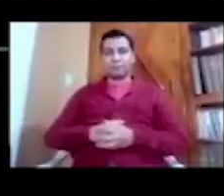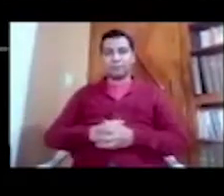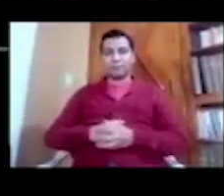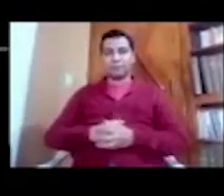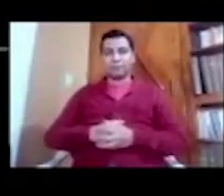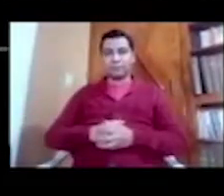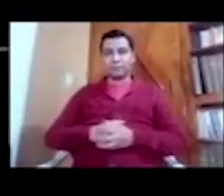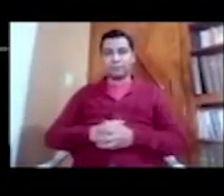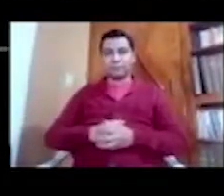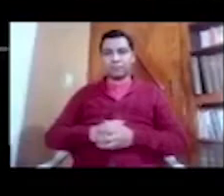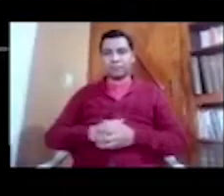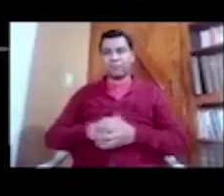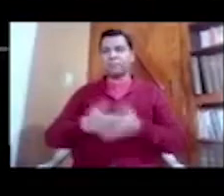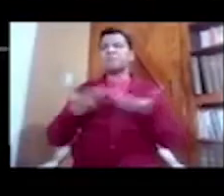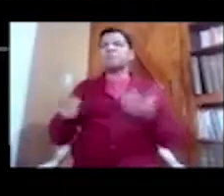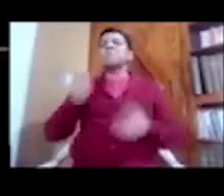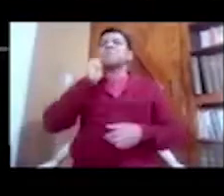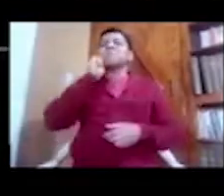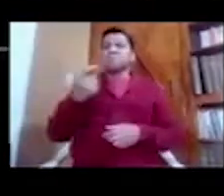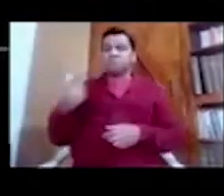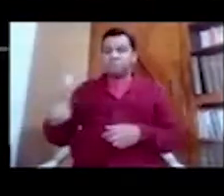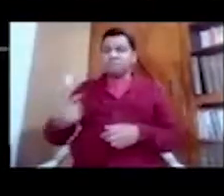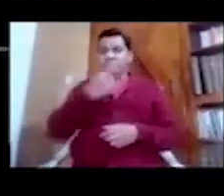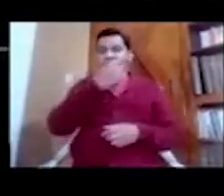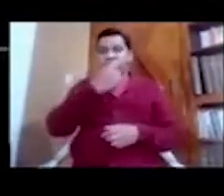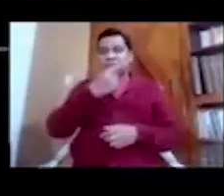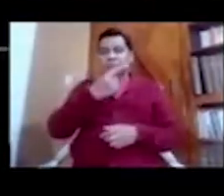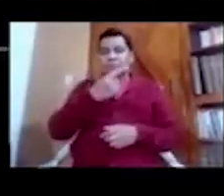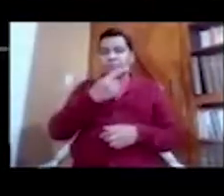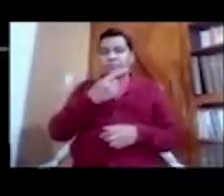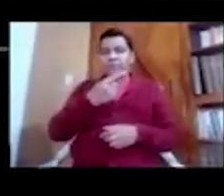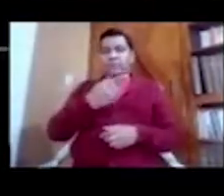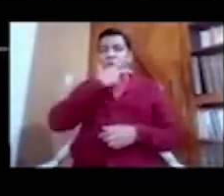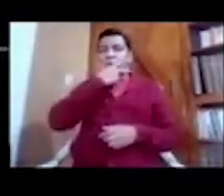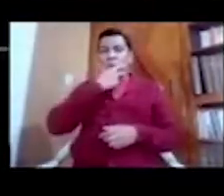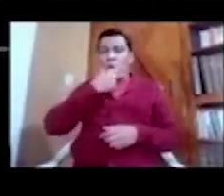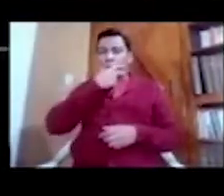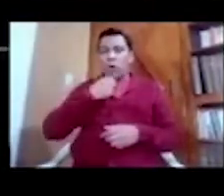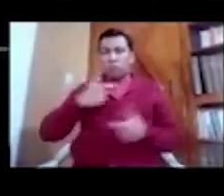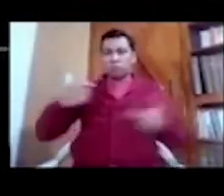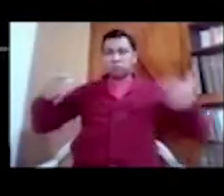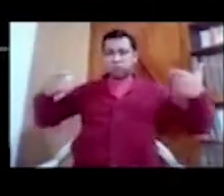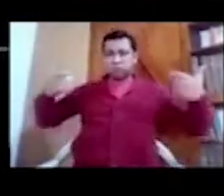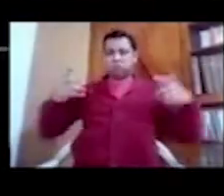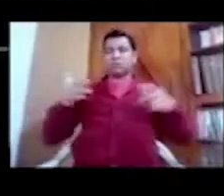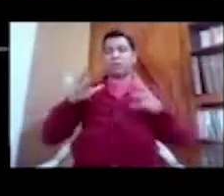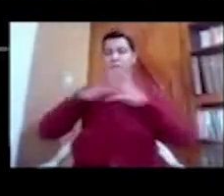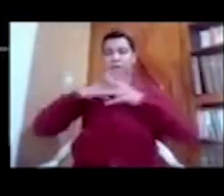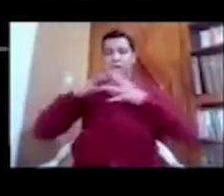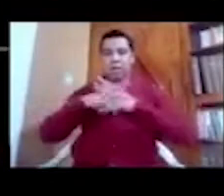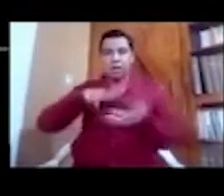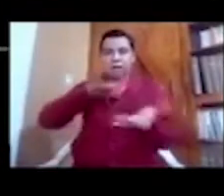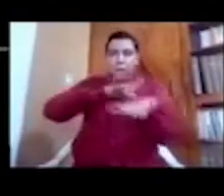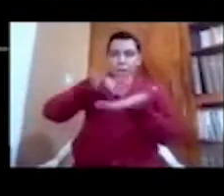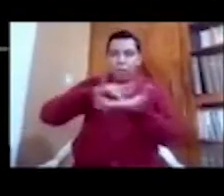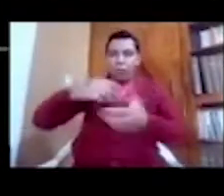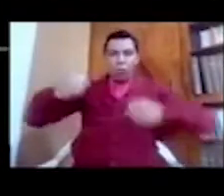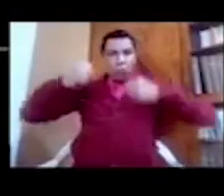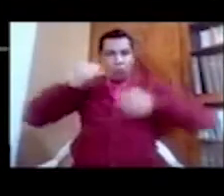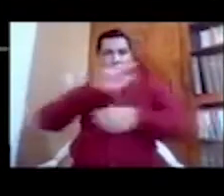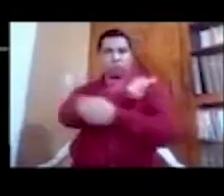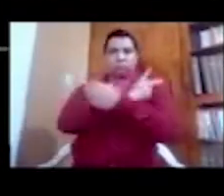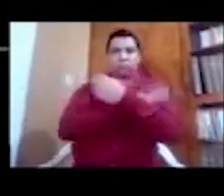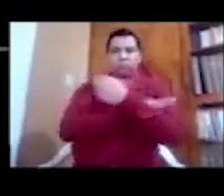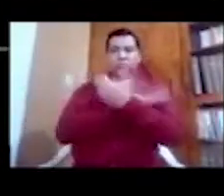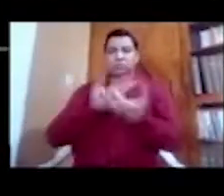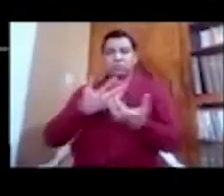Por lo tanto, estamos hablando de un culto a la masculinidad, de un culto a la guerra, al poder y a todo lo que